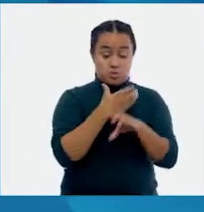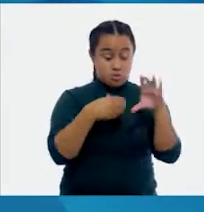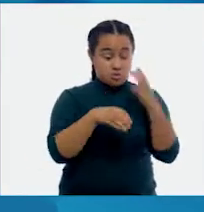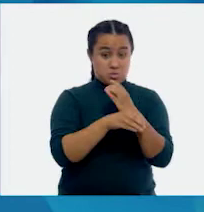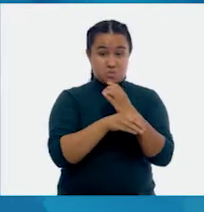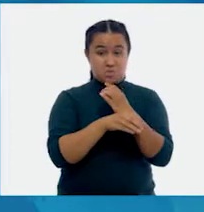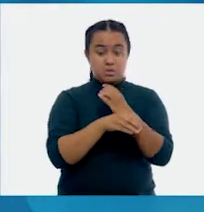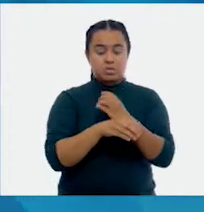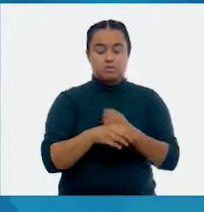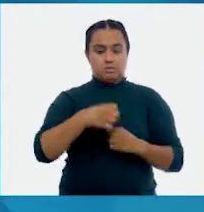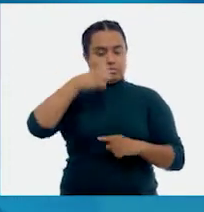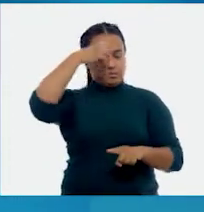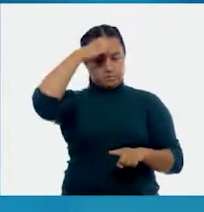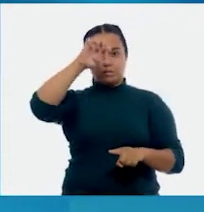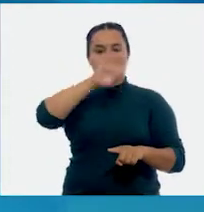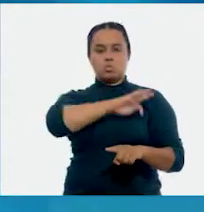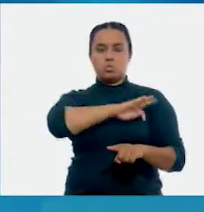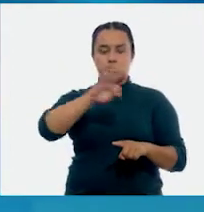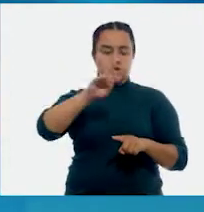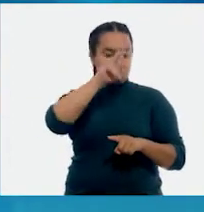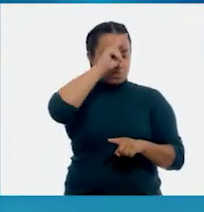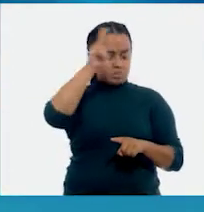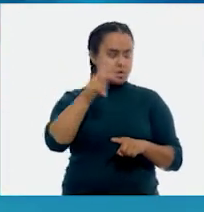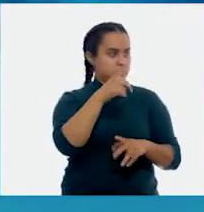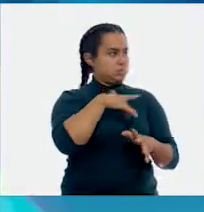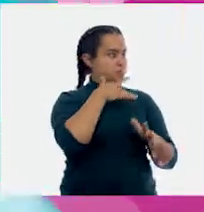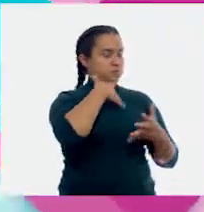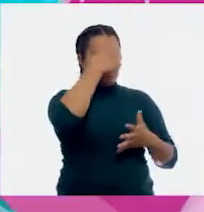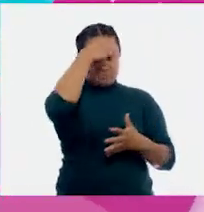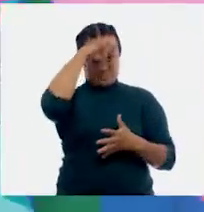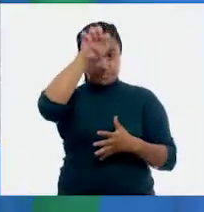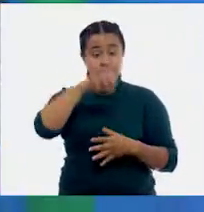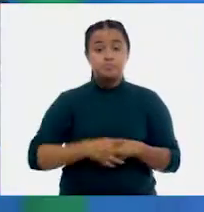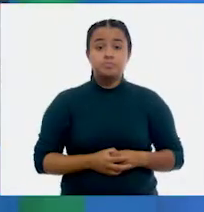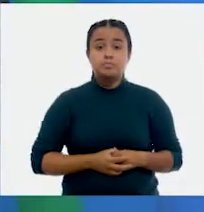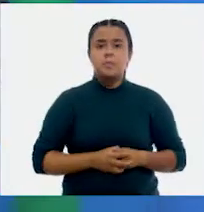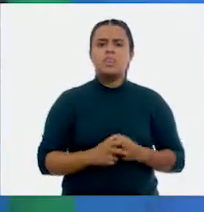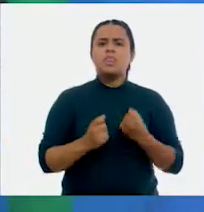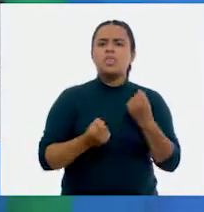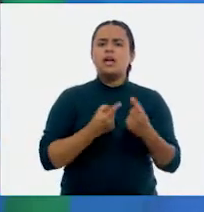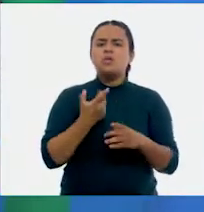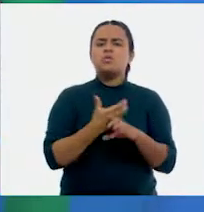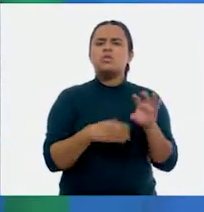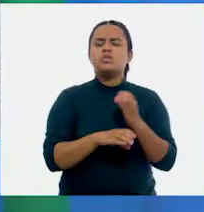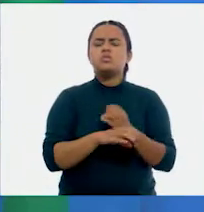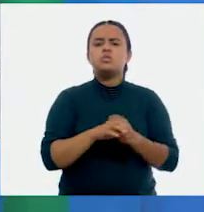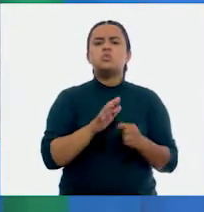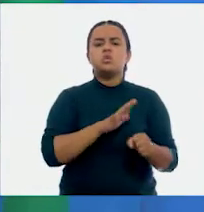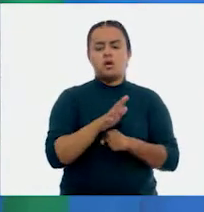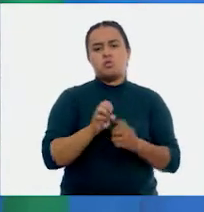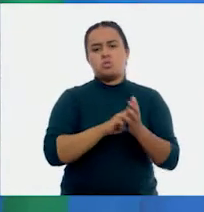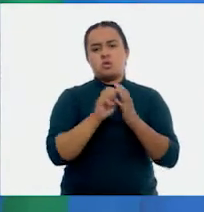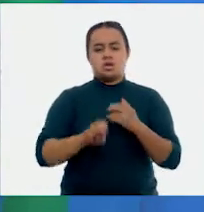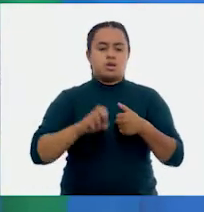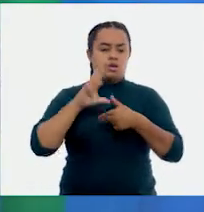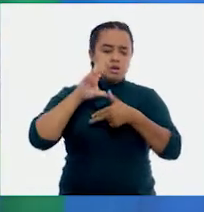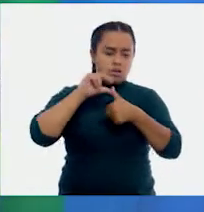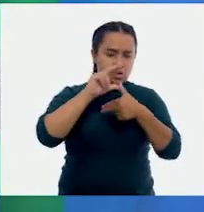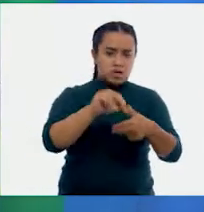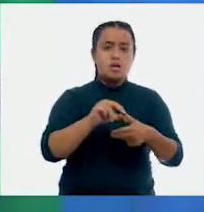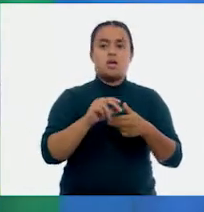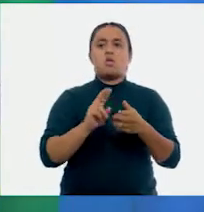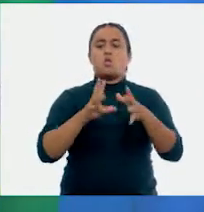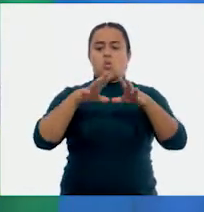factores afecta a todos los demás. Algunos factores que alteran los ecosistemas son los desastres naturales como